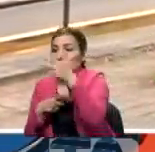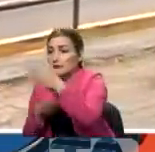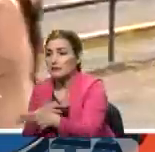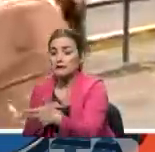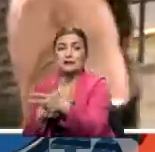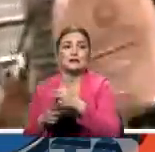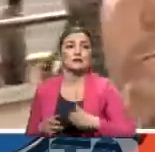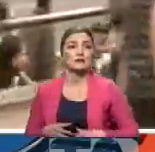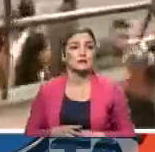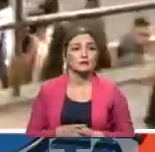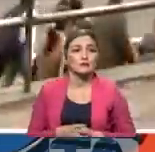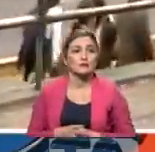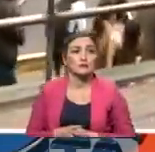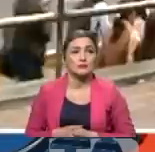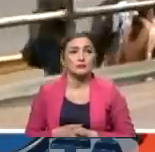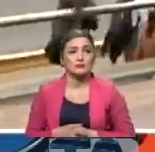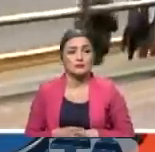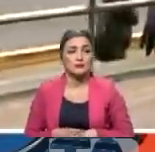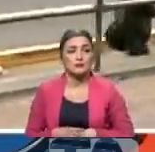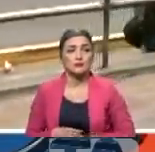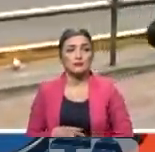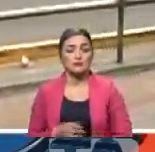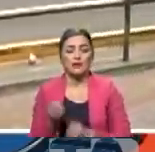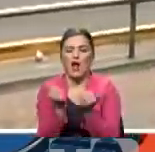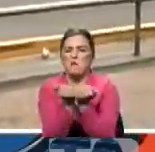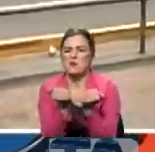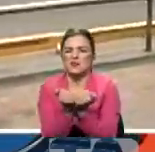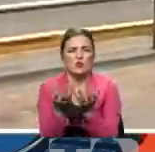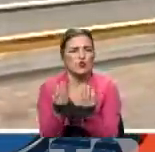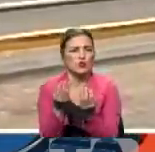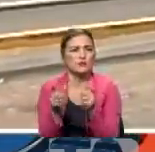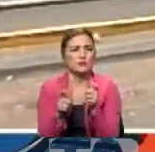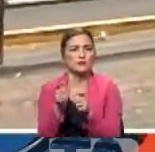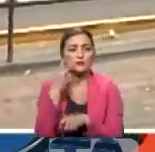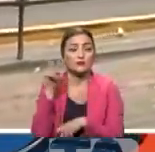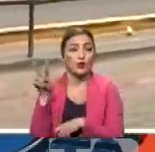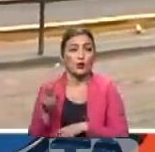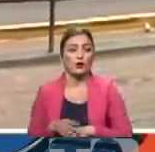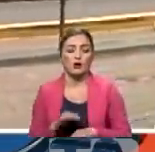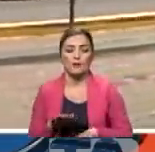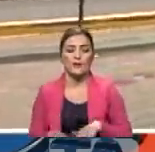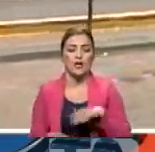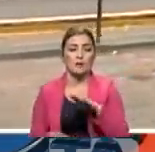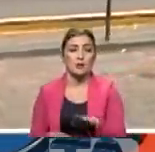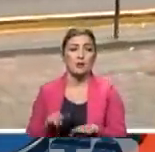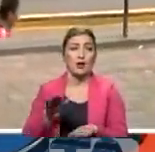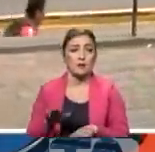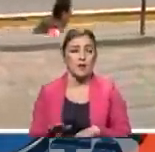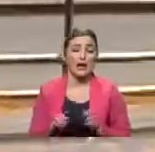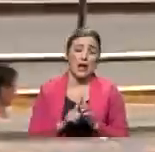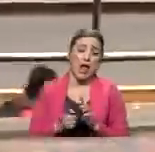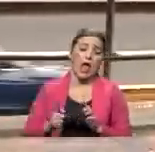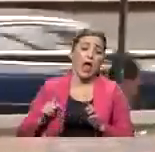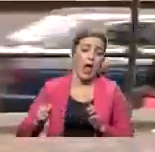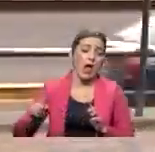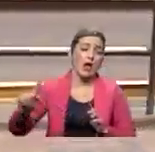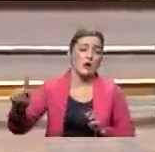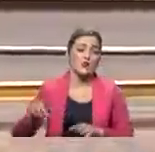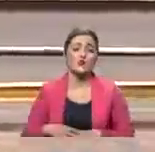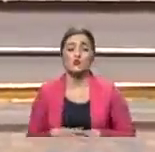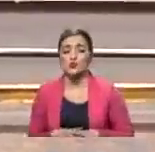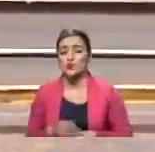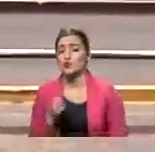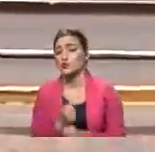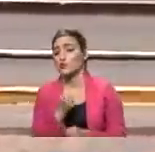el balde realmente apretadas. Y también, como vemos en imágenes, caminando desde largas distancias. Unos tienen que dirigirse a